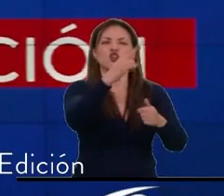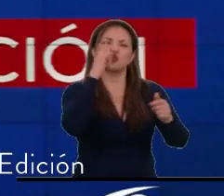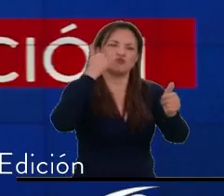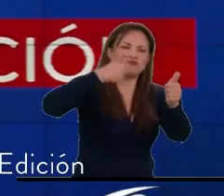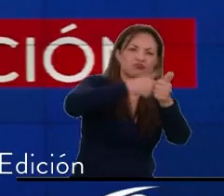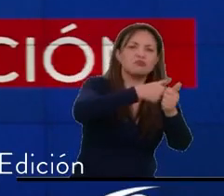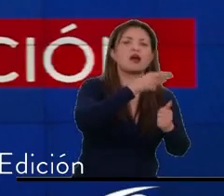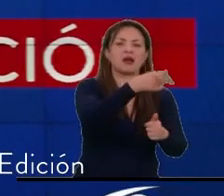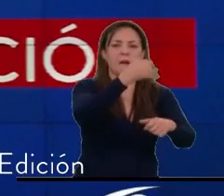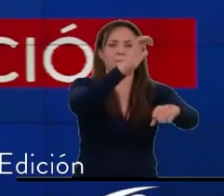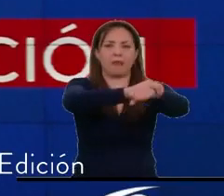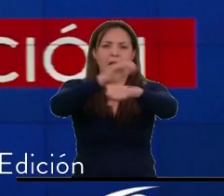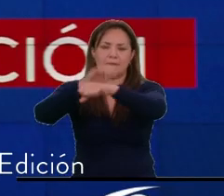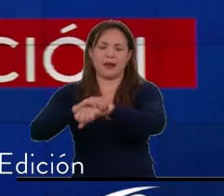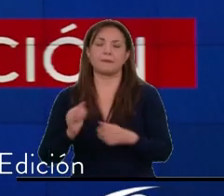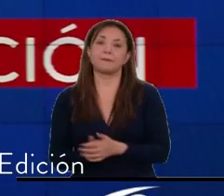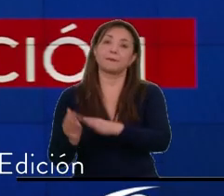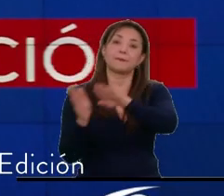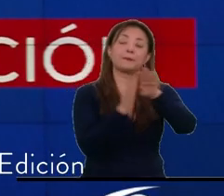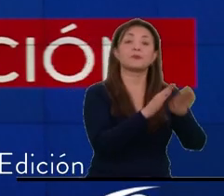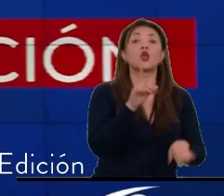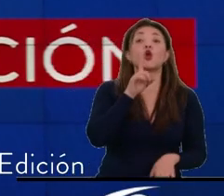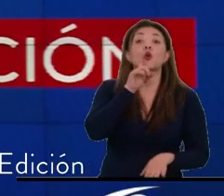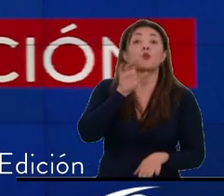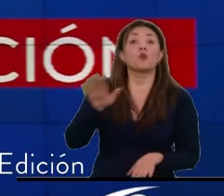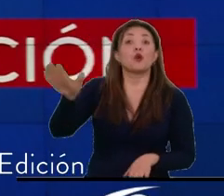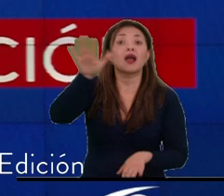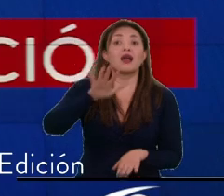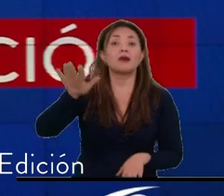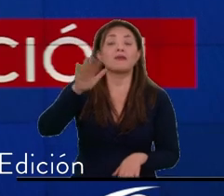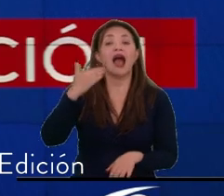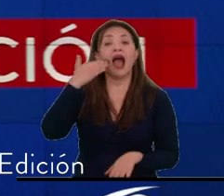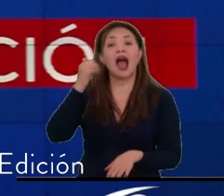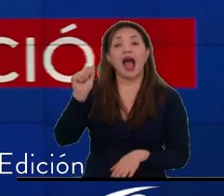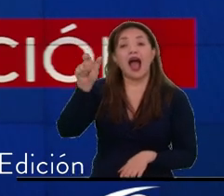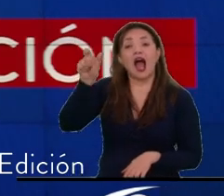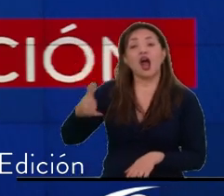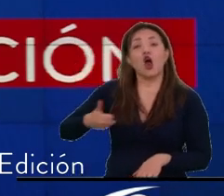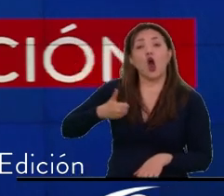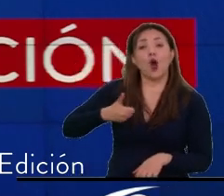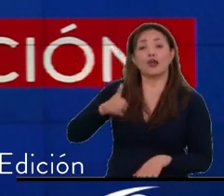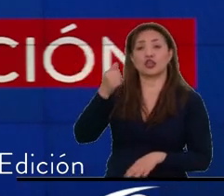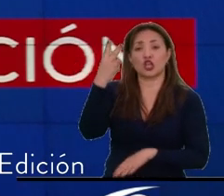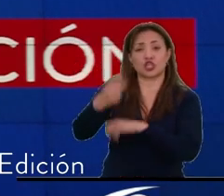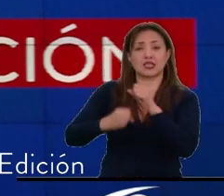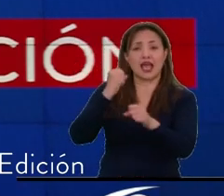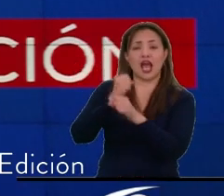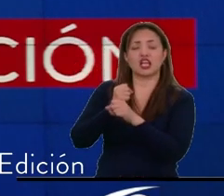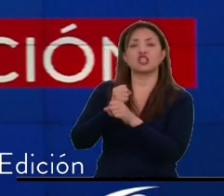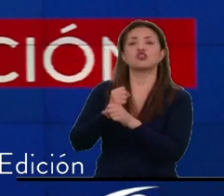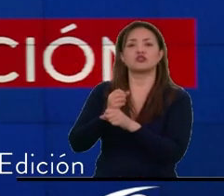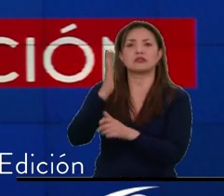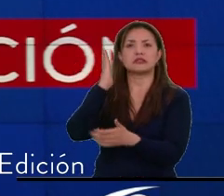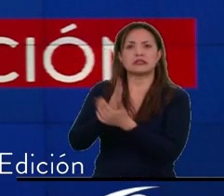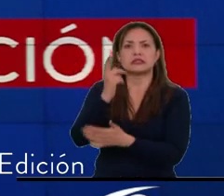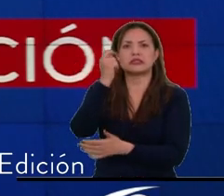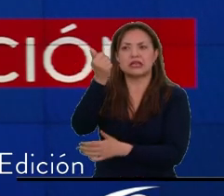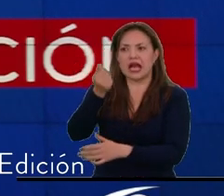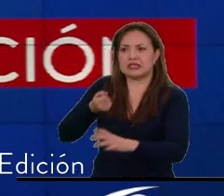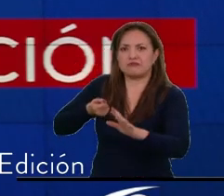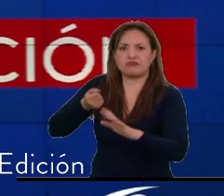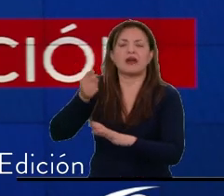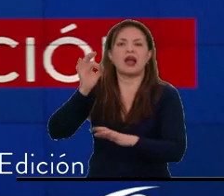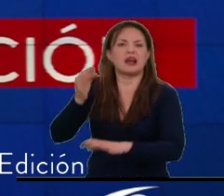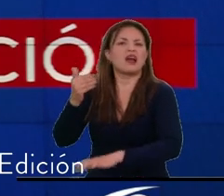En Bucaramanga, un delincuente por poco acaba con la vida de una estudiante de 12 años por hurtarle el celular. La niña sufrió una grave herida en el